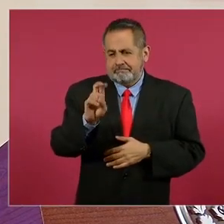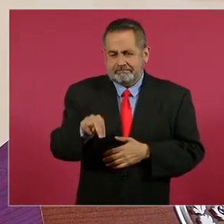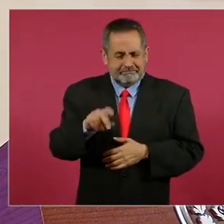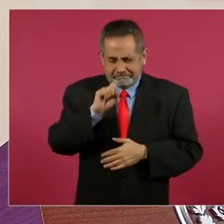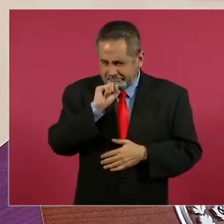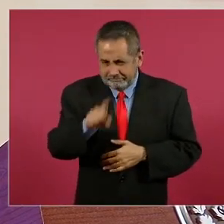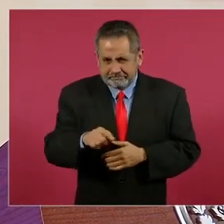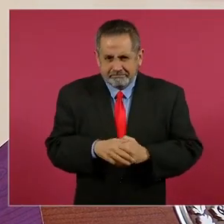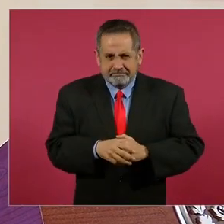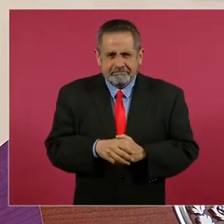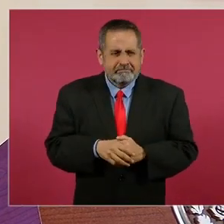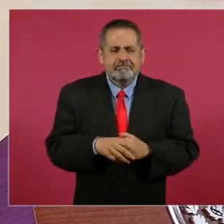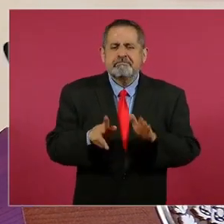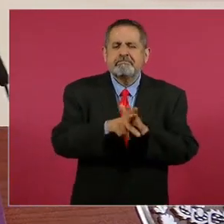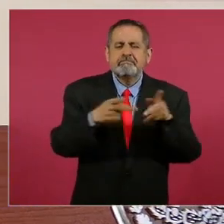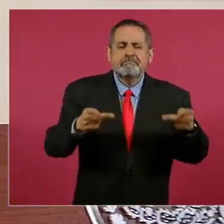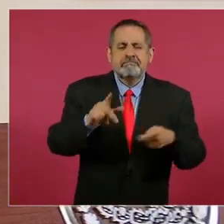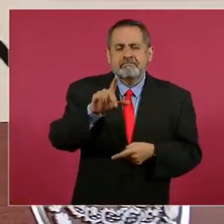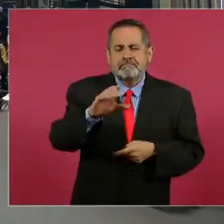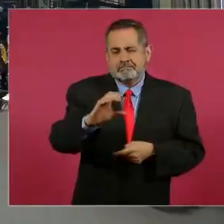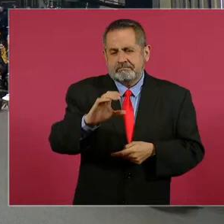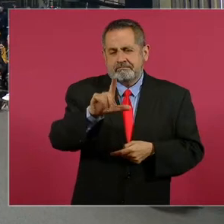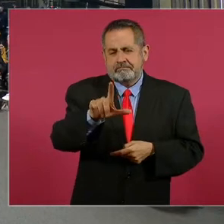¿Y qué es Clarín?